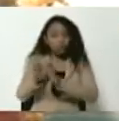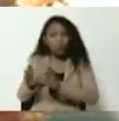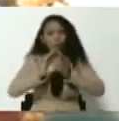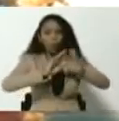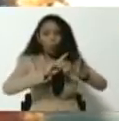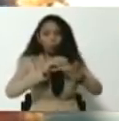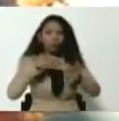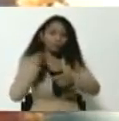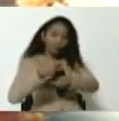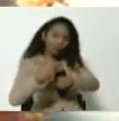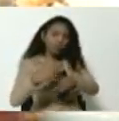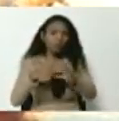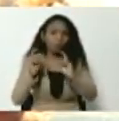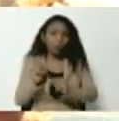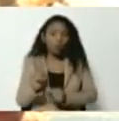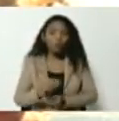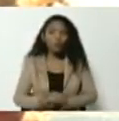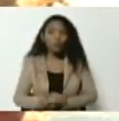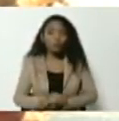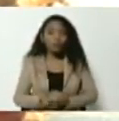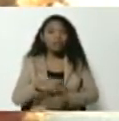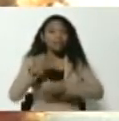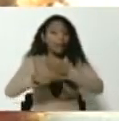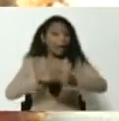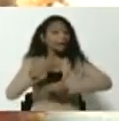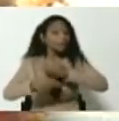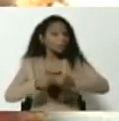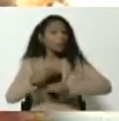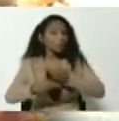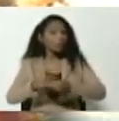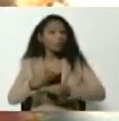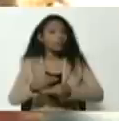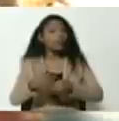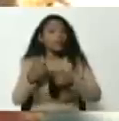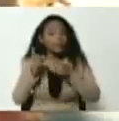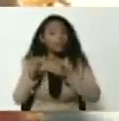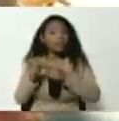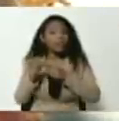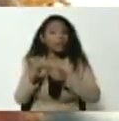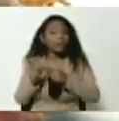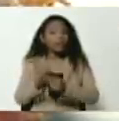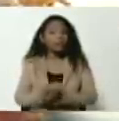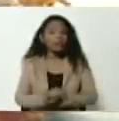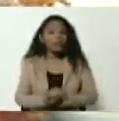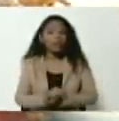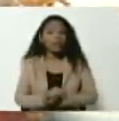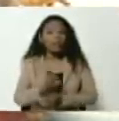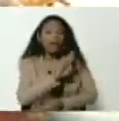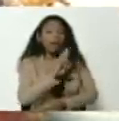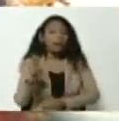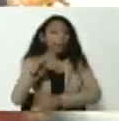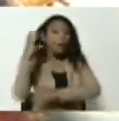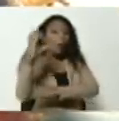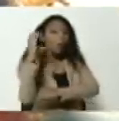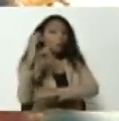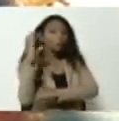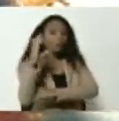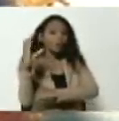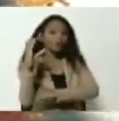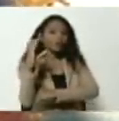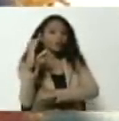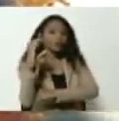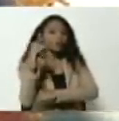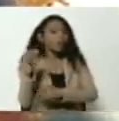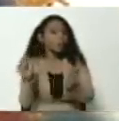había financiado y se había perpetrado desde la República de Colombia con